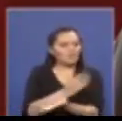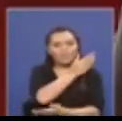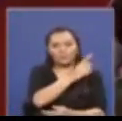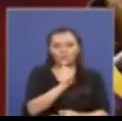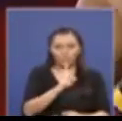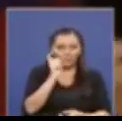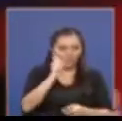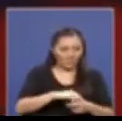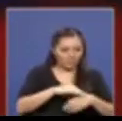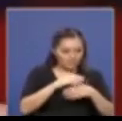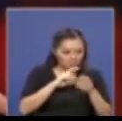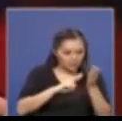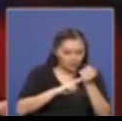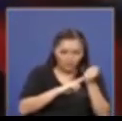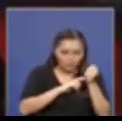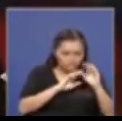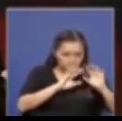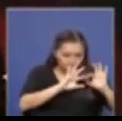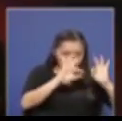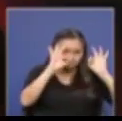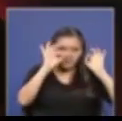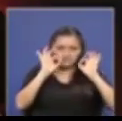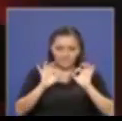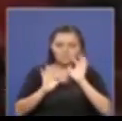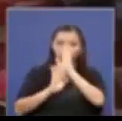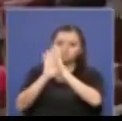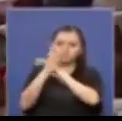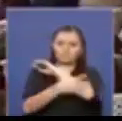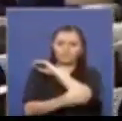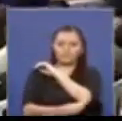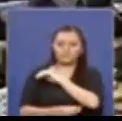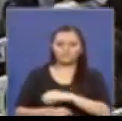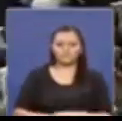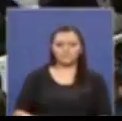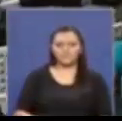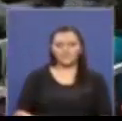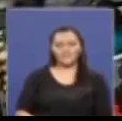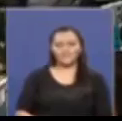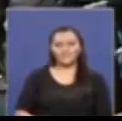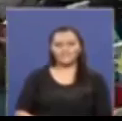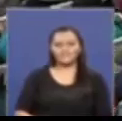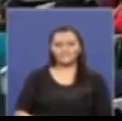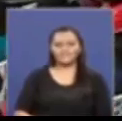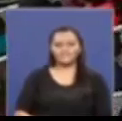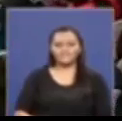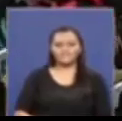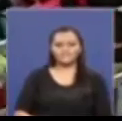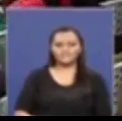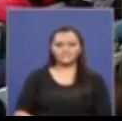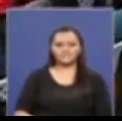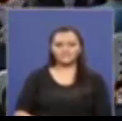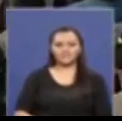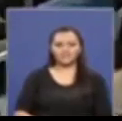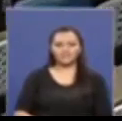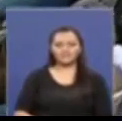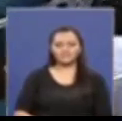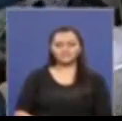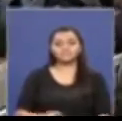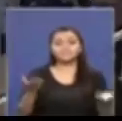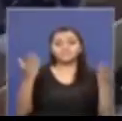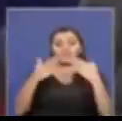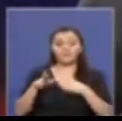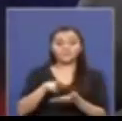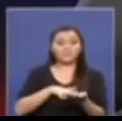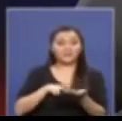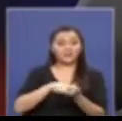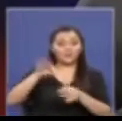pobreza, compañeros. Chile, Chile mío, ¿cómo te querré? Luego de esta reunión